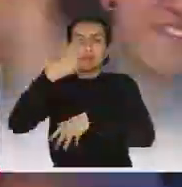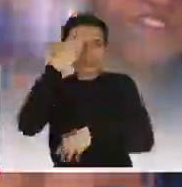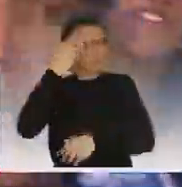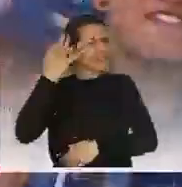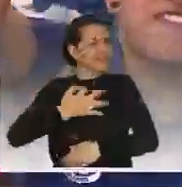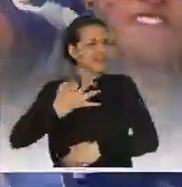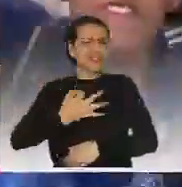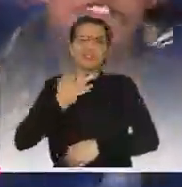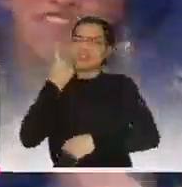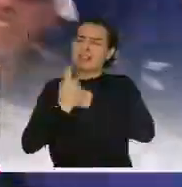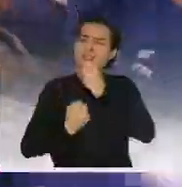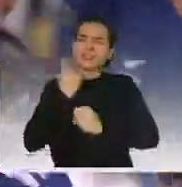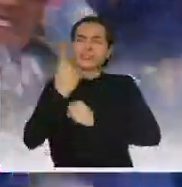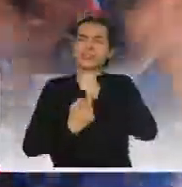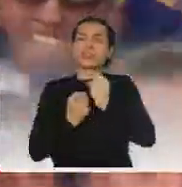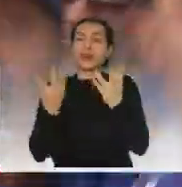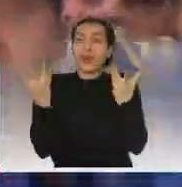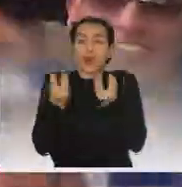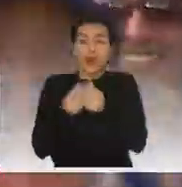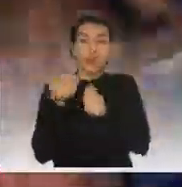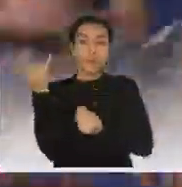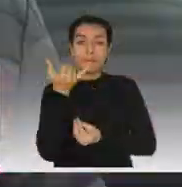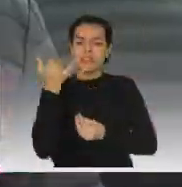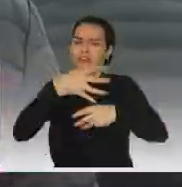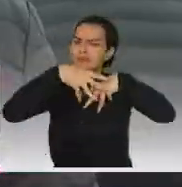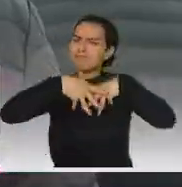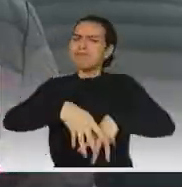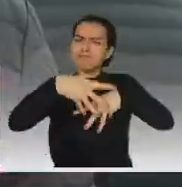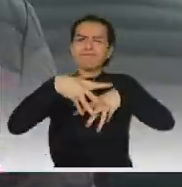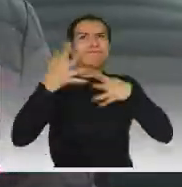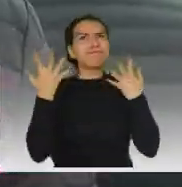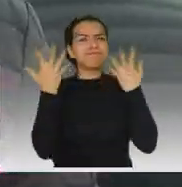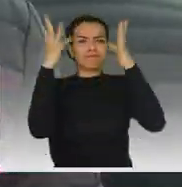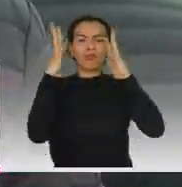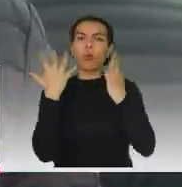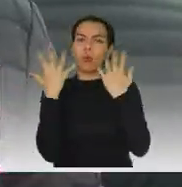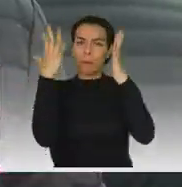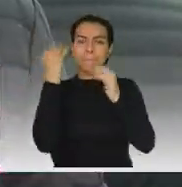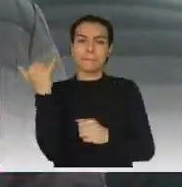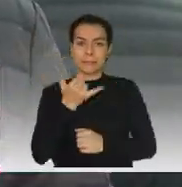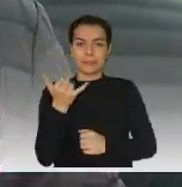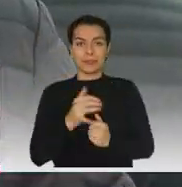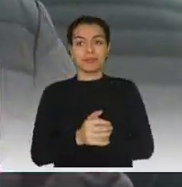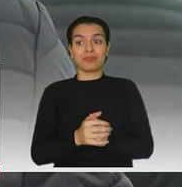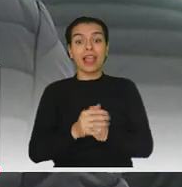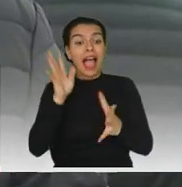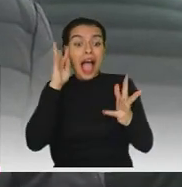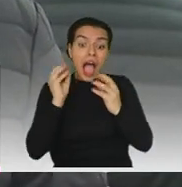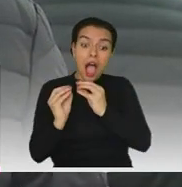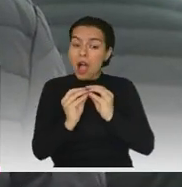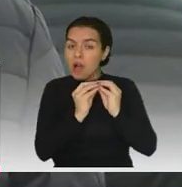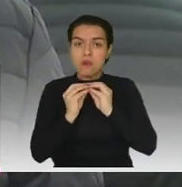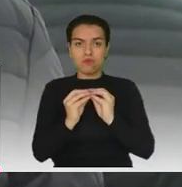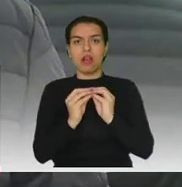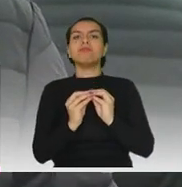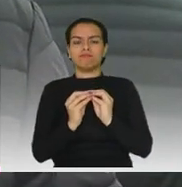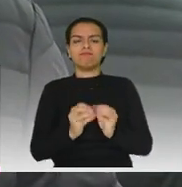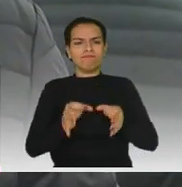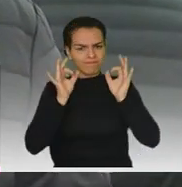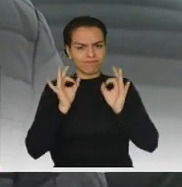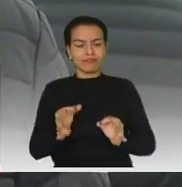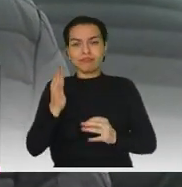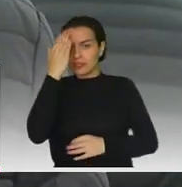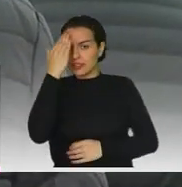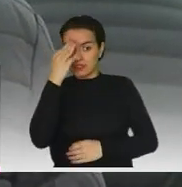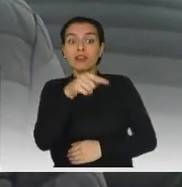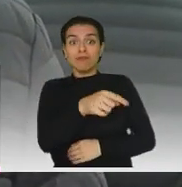hinchas de Millonarios a celebrar el cumpleaños del club. Es un pacto que busca centrar toda la fuerza y toda la energía de las barras en que se haga